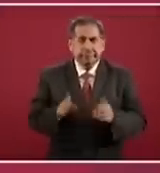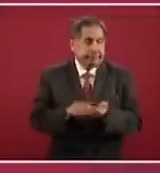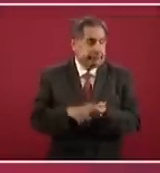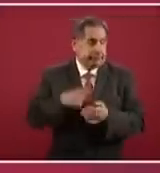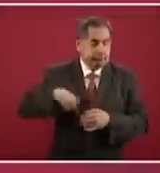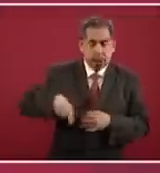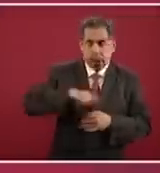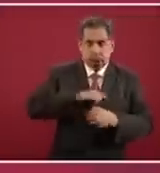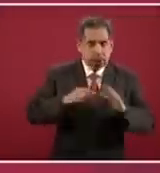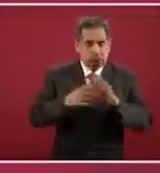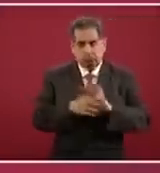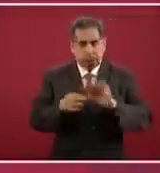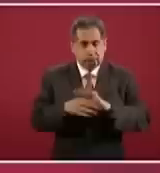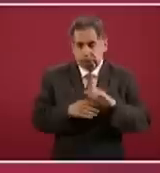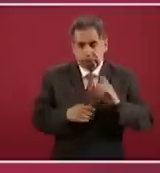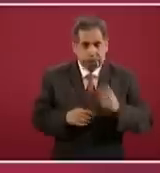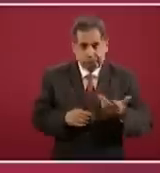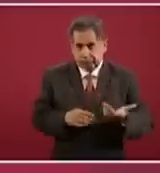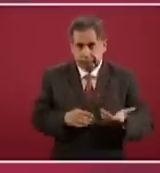Nosotros